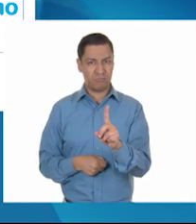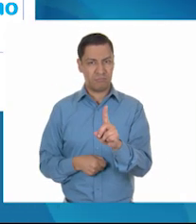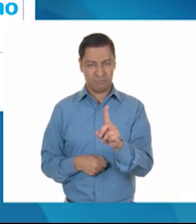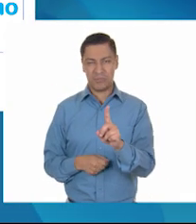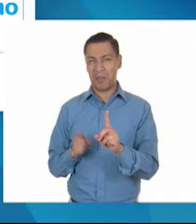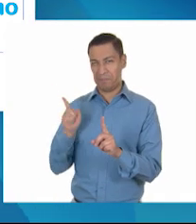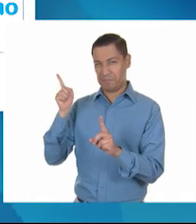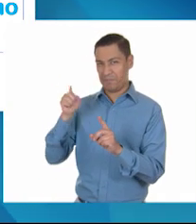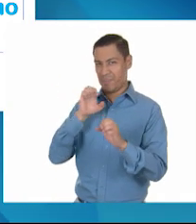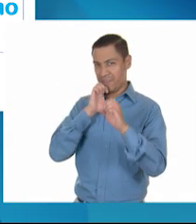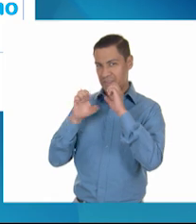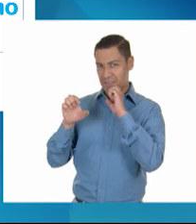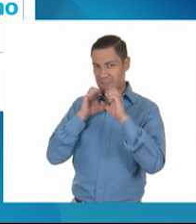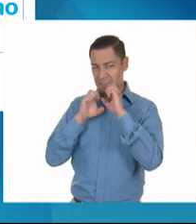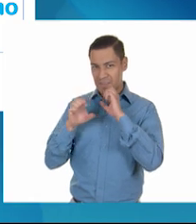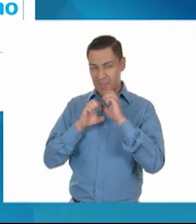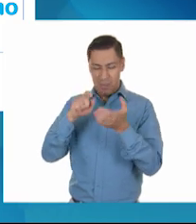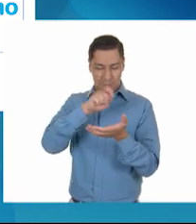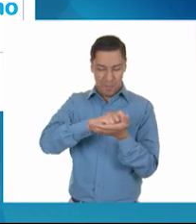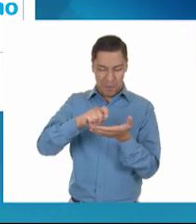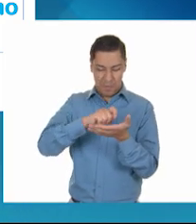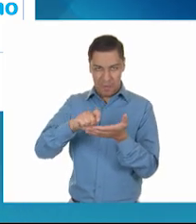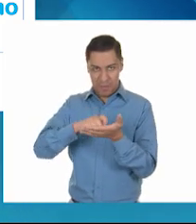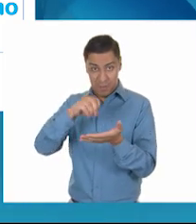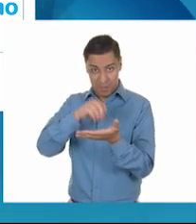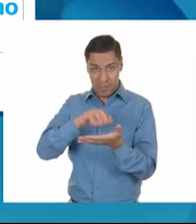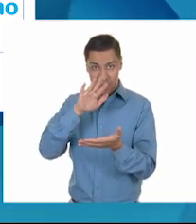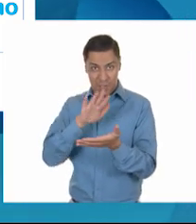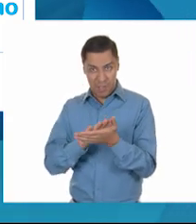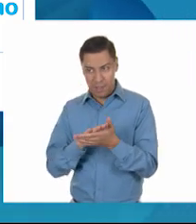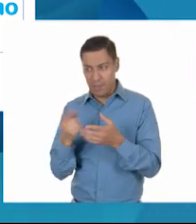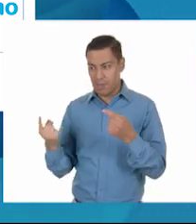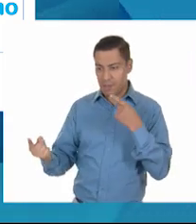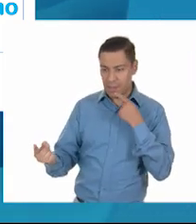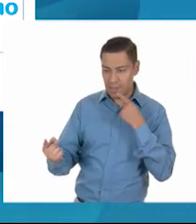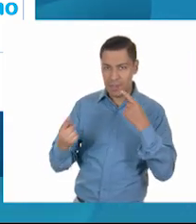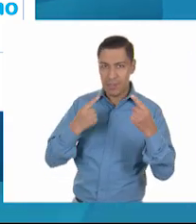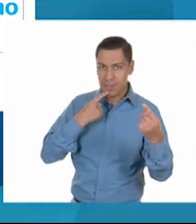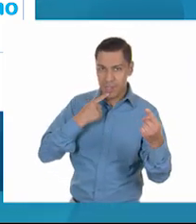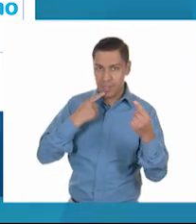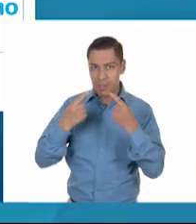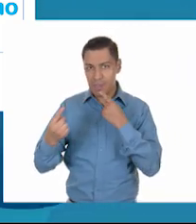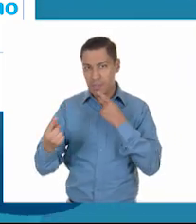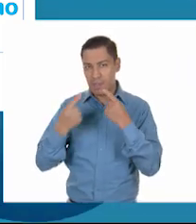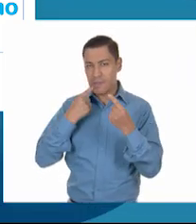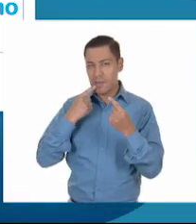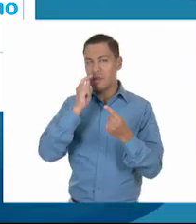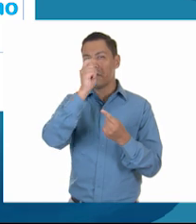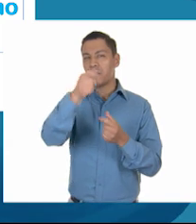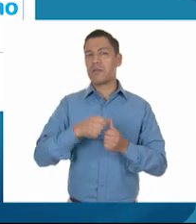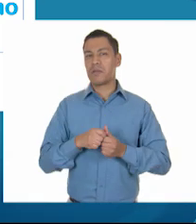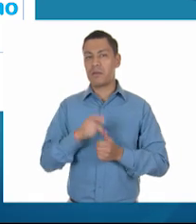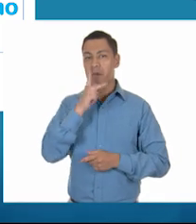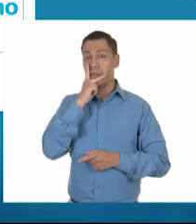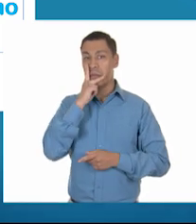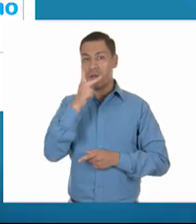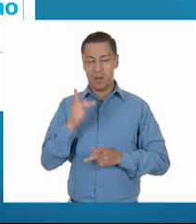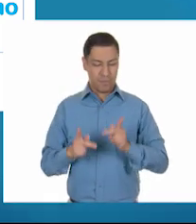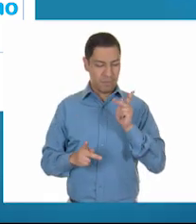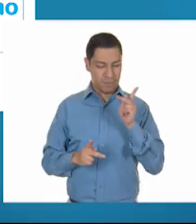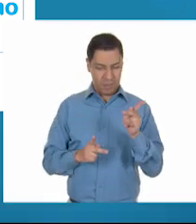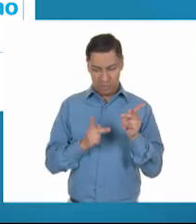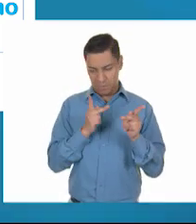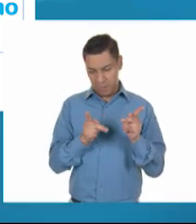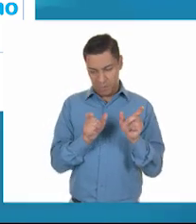reporte de una entrevista se transcribe el diálogo, se emplea el discurso directo. Es decir, que todas las palabras se escriben